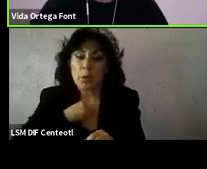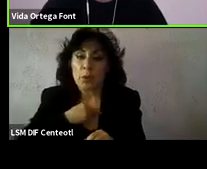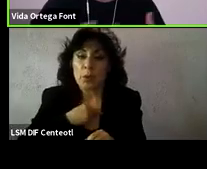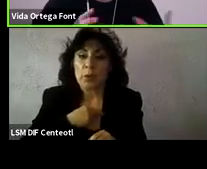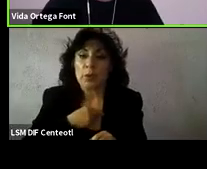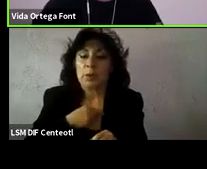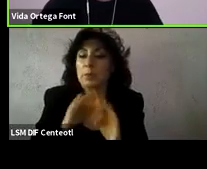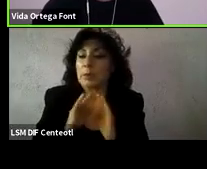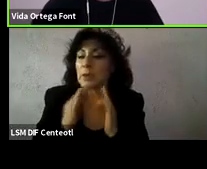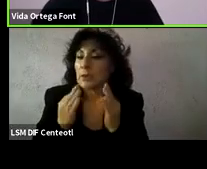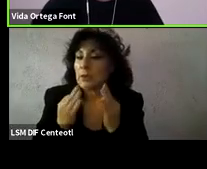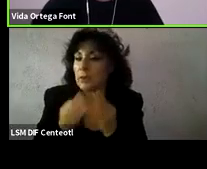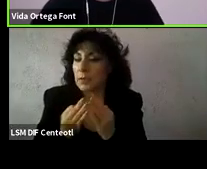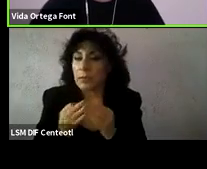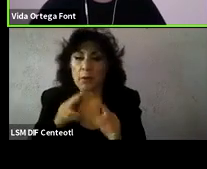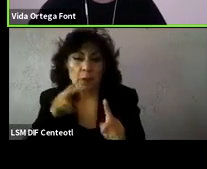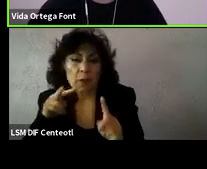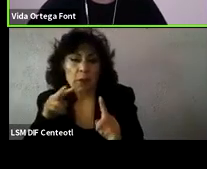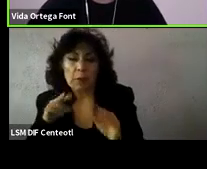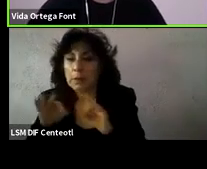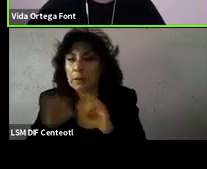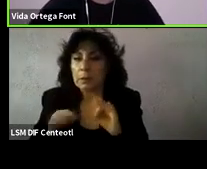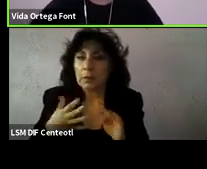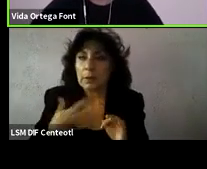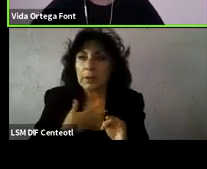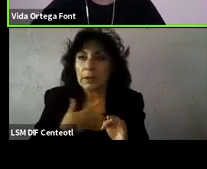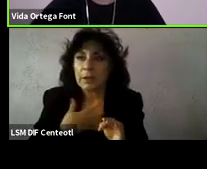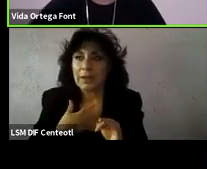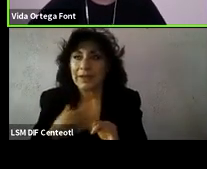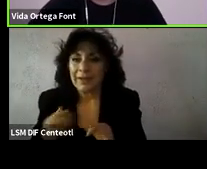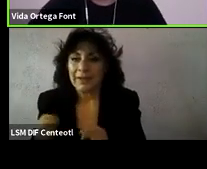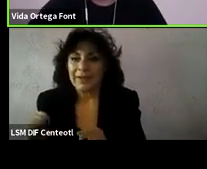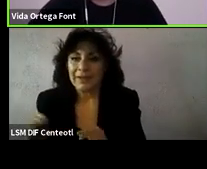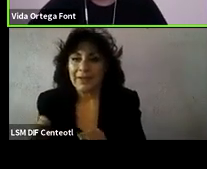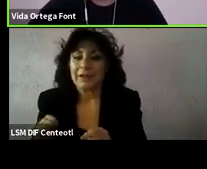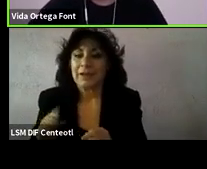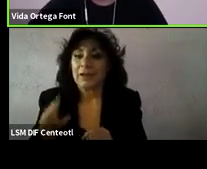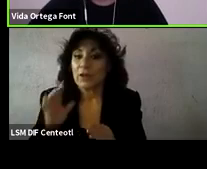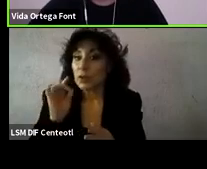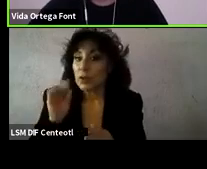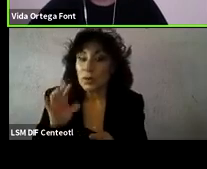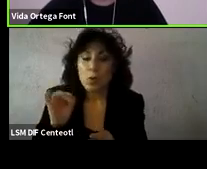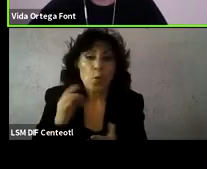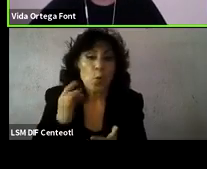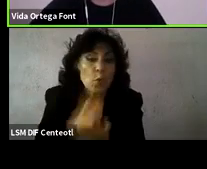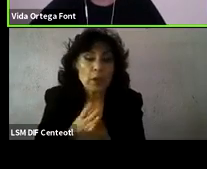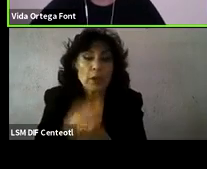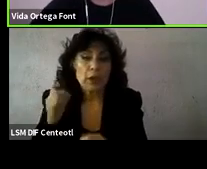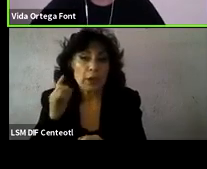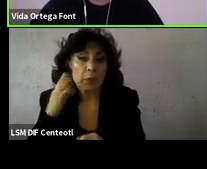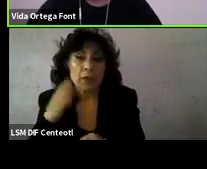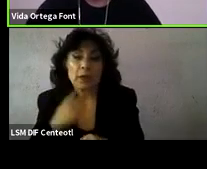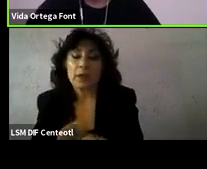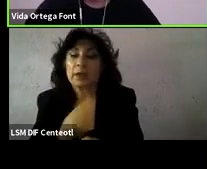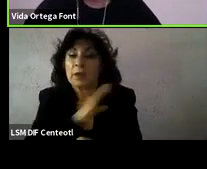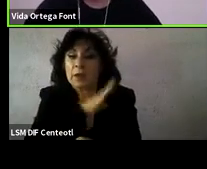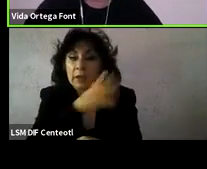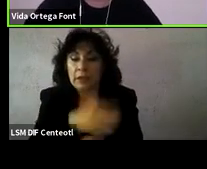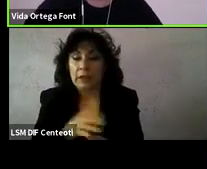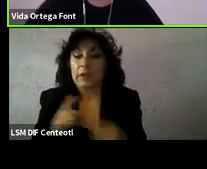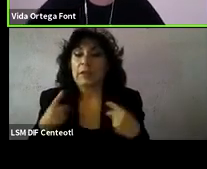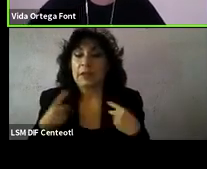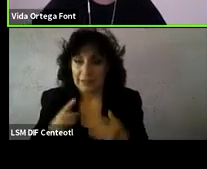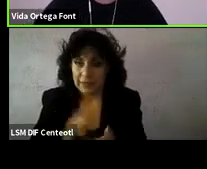forma que tenemos y la visión que tenemos de trabajo, no solo en la Dirección General de Derechos Humanos, sino en la Secretaría de Inclusión,